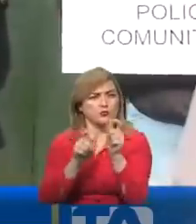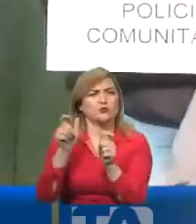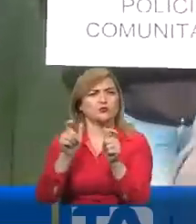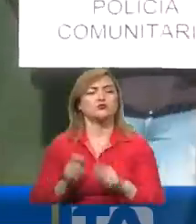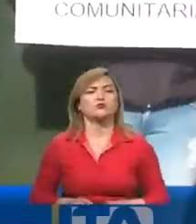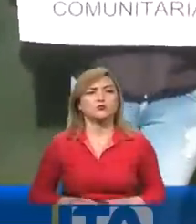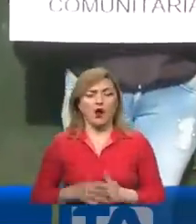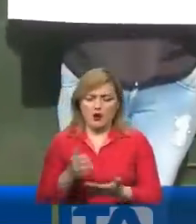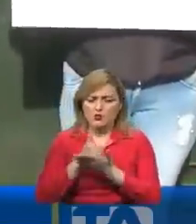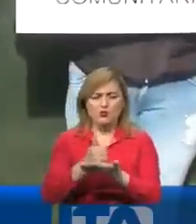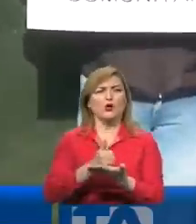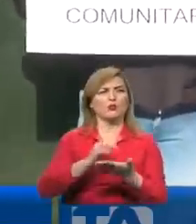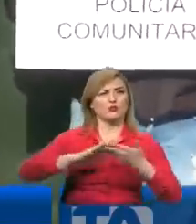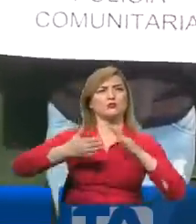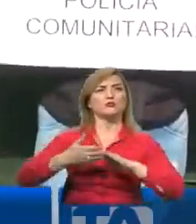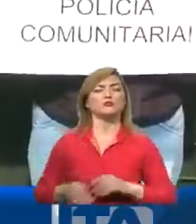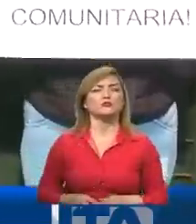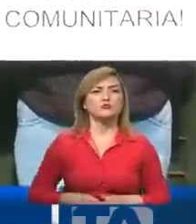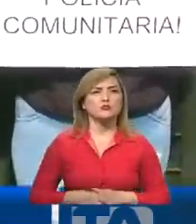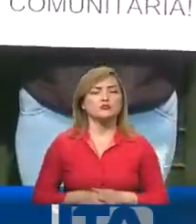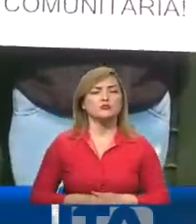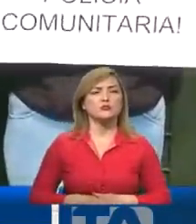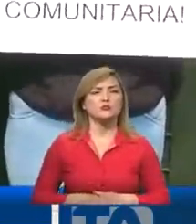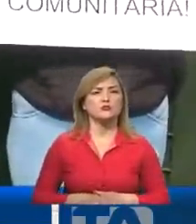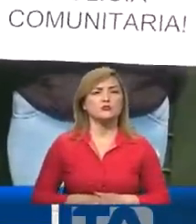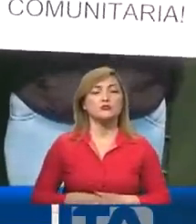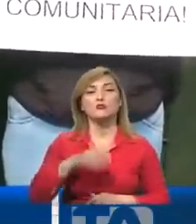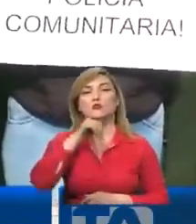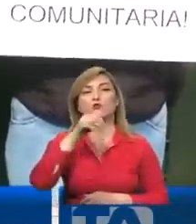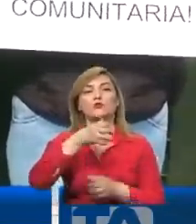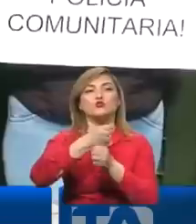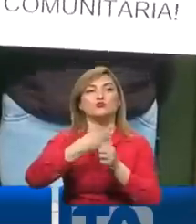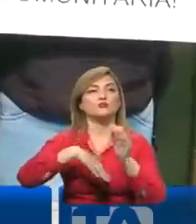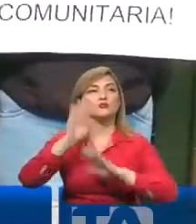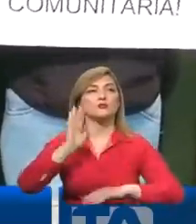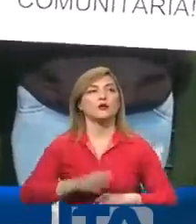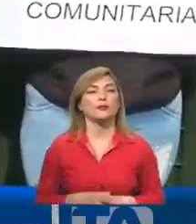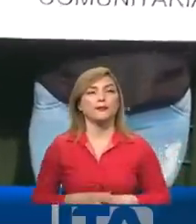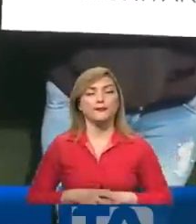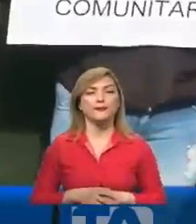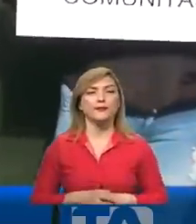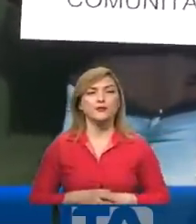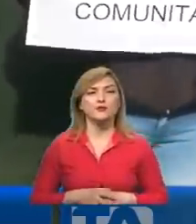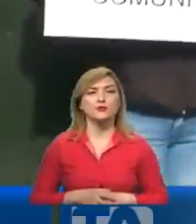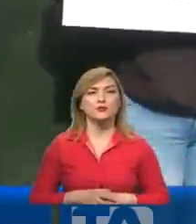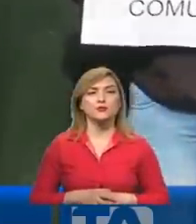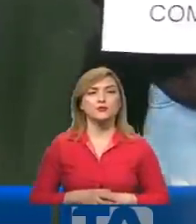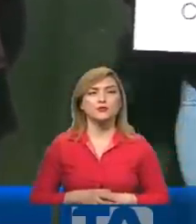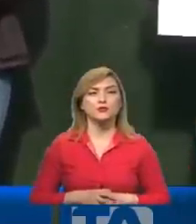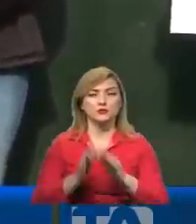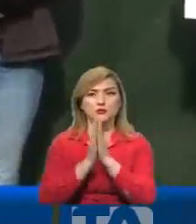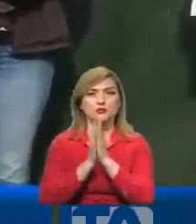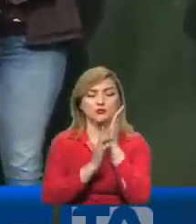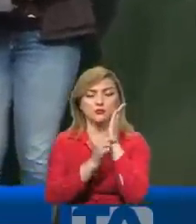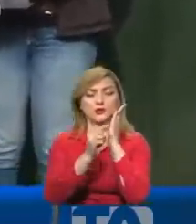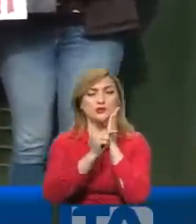sentido de ayuda a nuestra comunidad. Nos hace falta más seguridad. De igual forma, solicitamos al